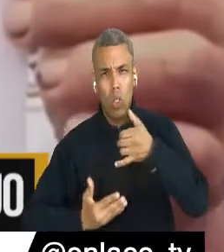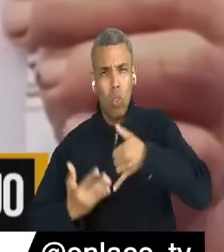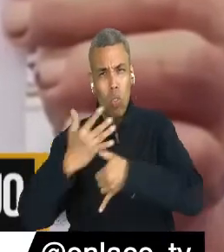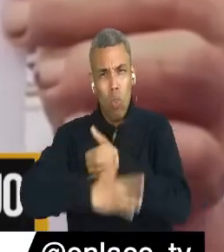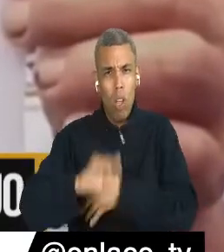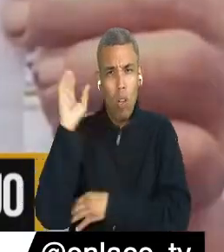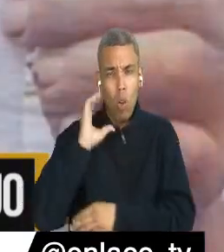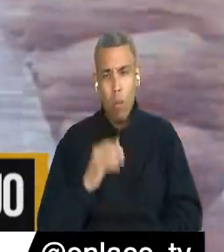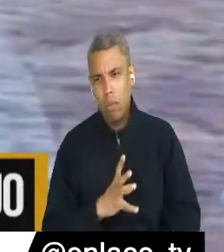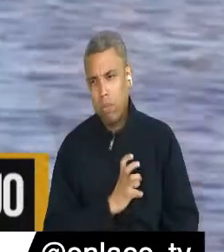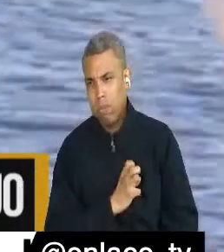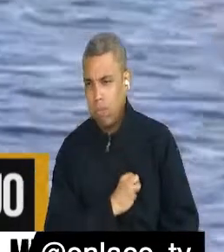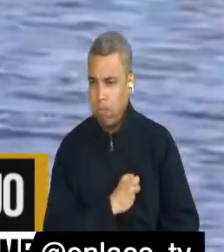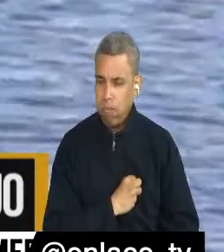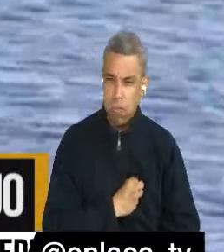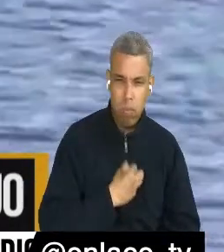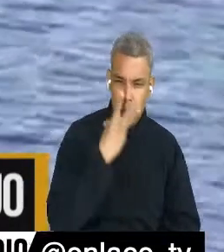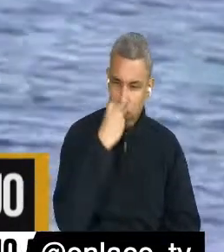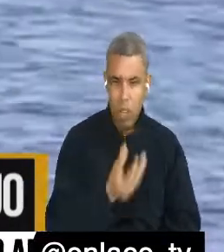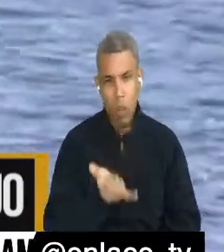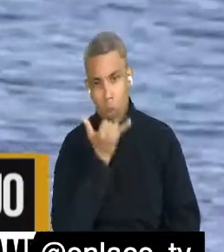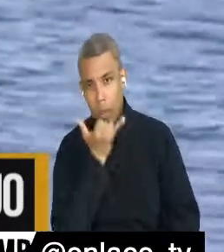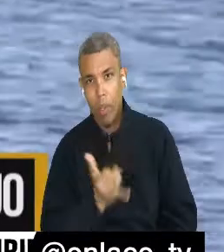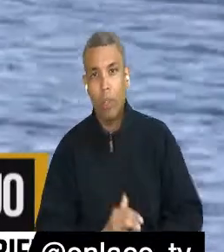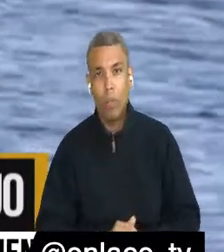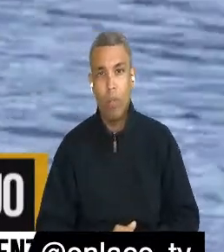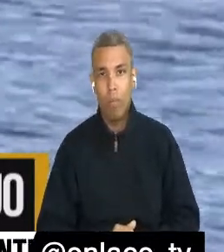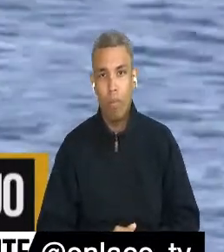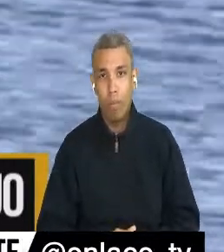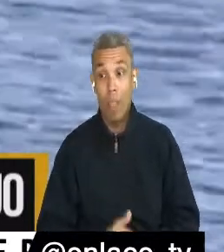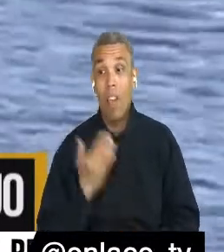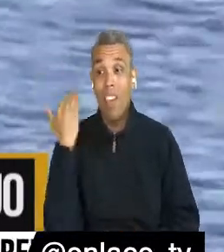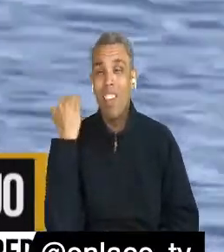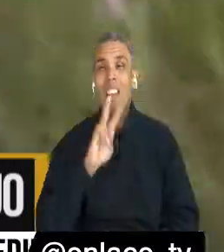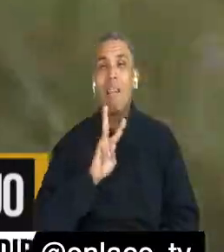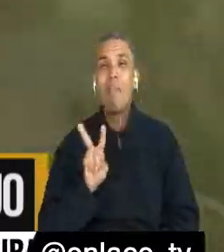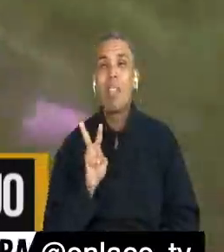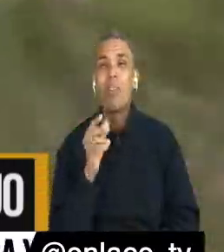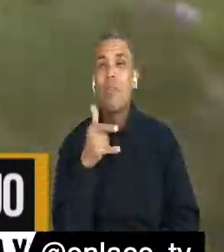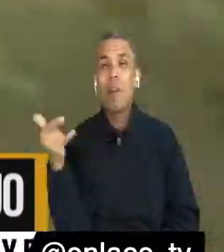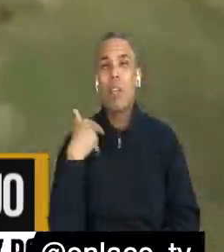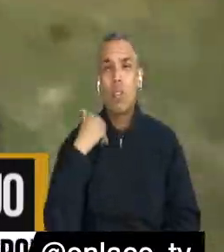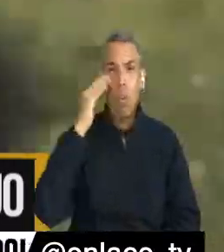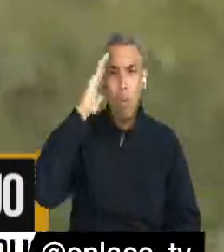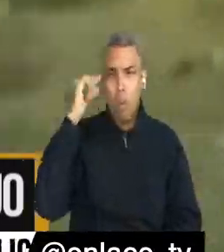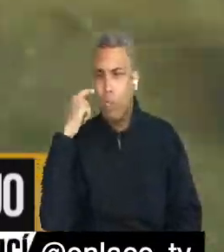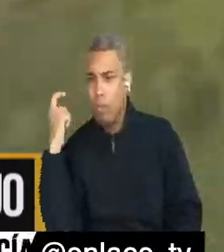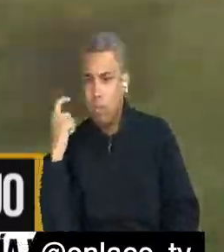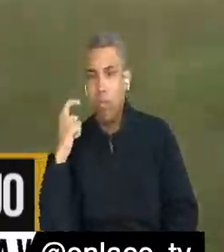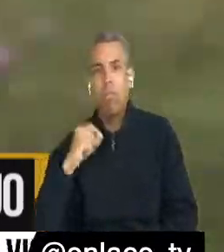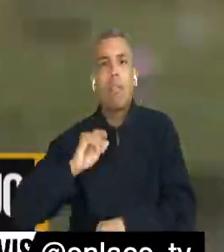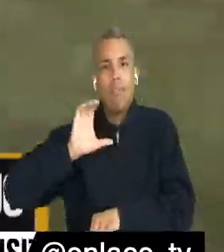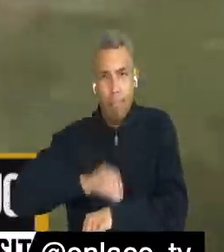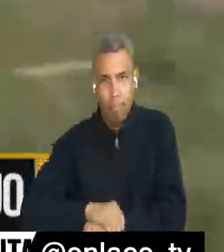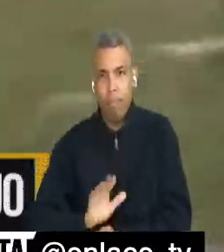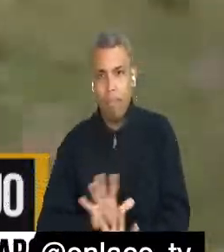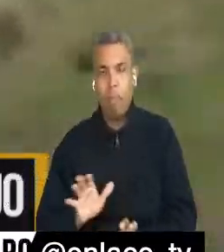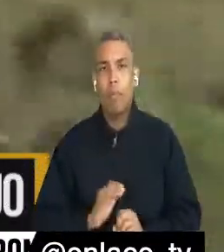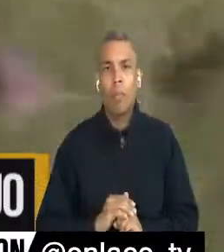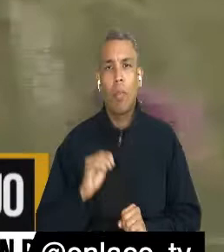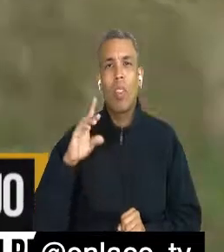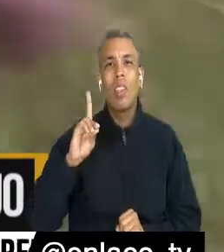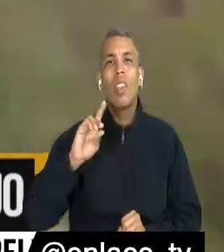Colombia. En la noche de este miércoles 22 de marzo, la policía de Santander capturó al presunto asesino. Según información entregada por el gobernador de